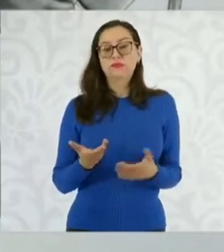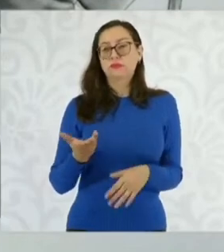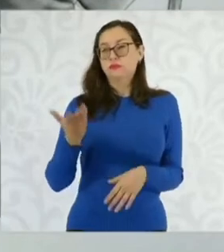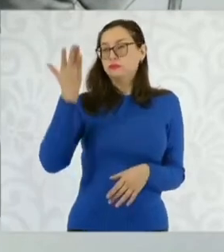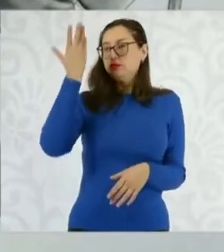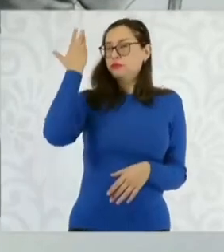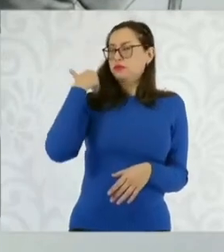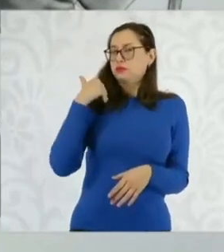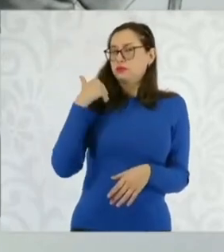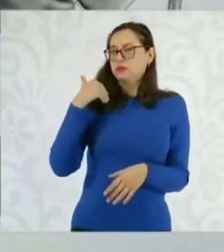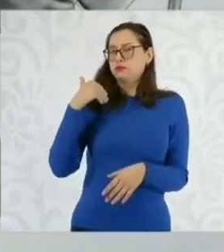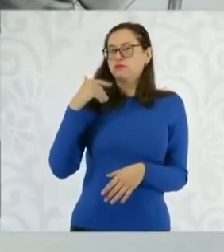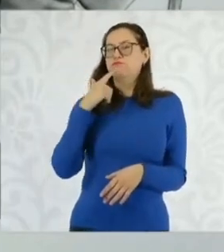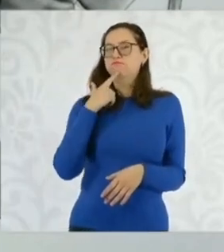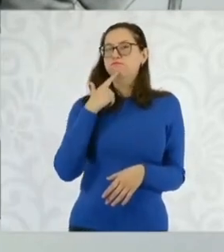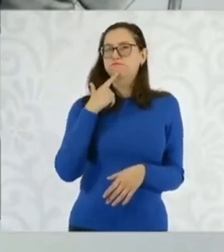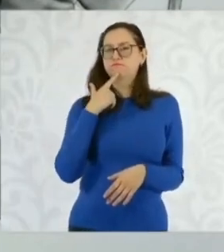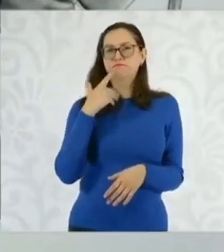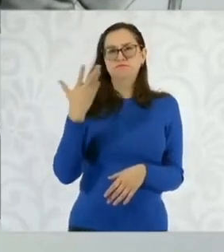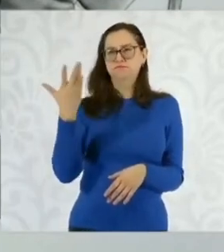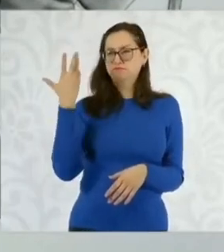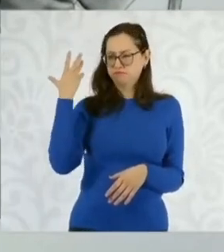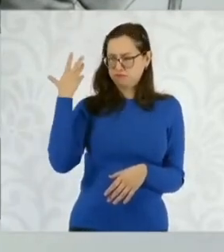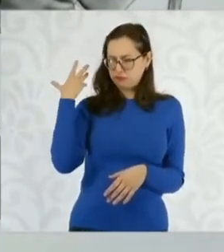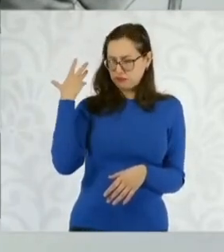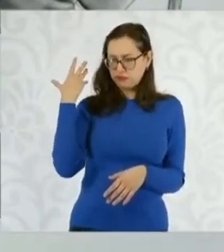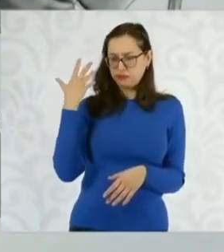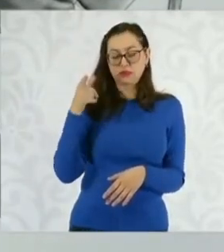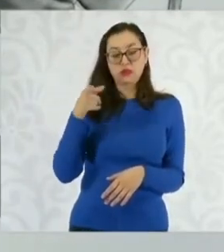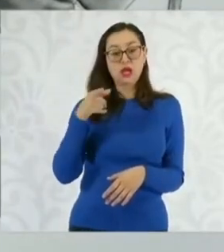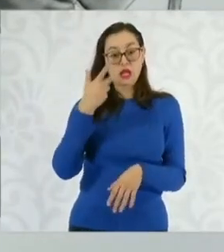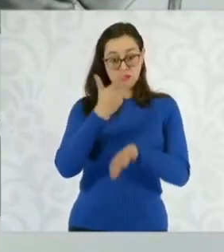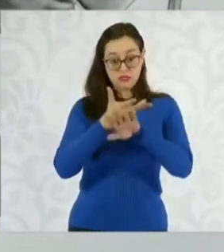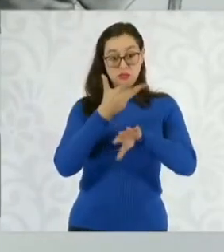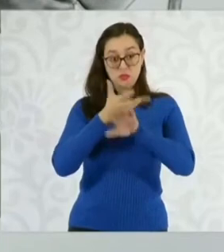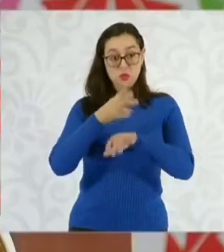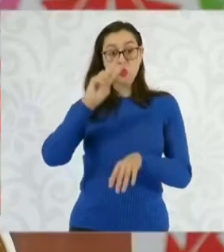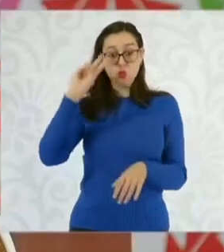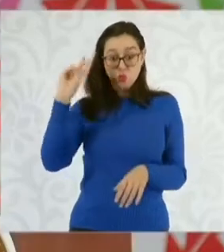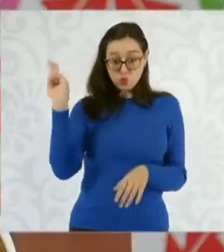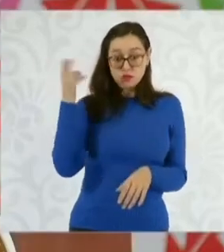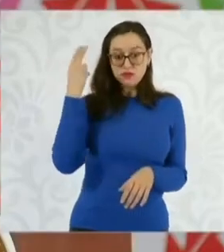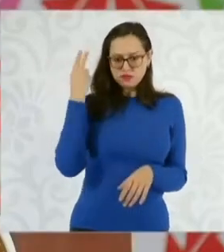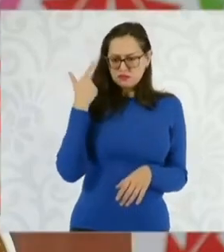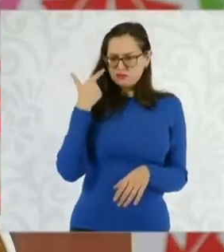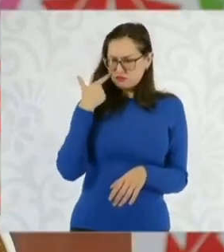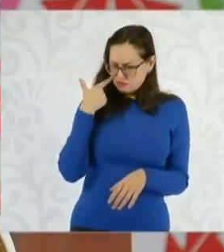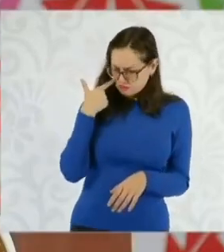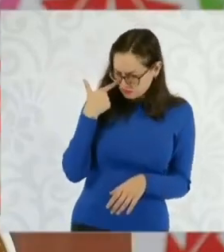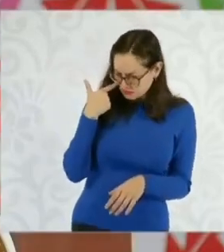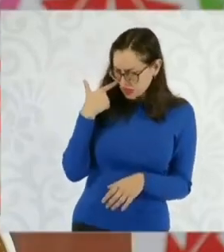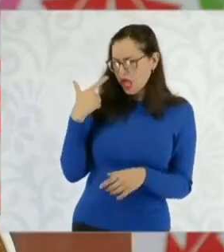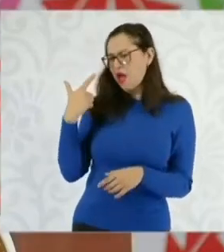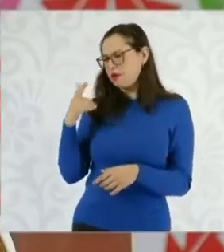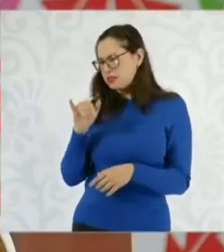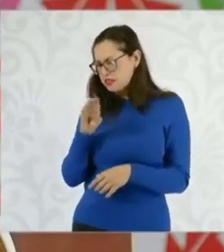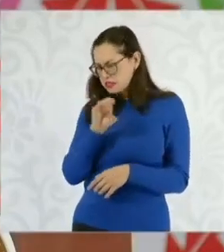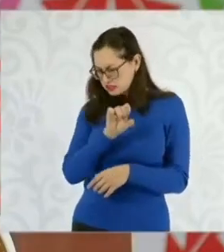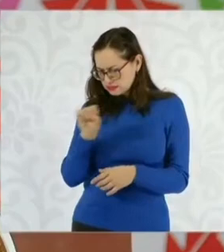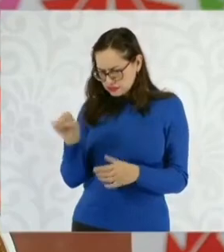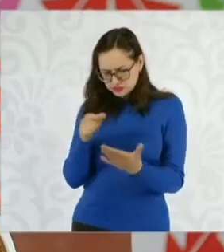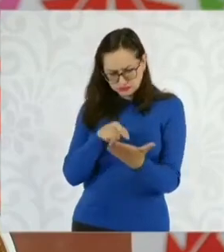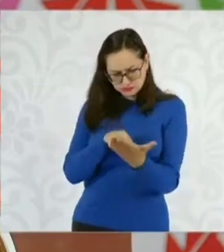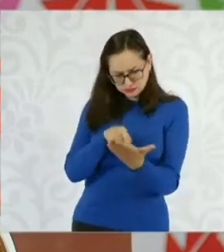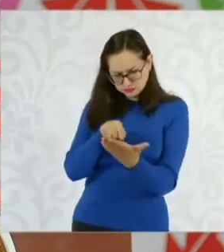esto hace poco tiempo por una universidad de Estados Unidos que estuvo trabajando con nuestra base de datos y salieron